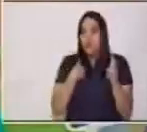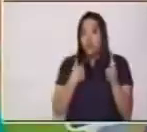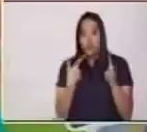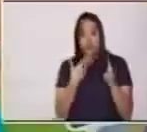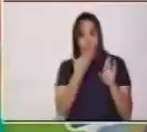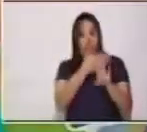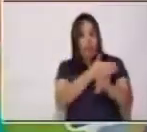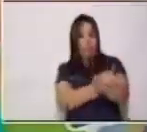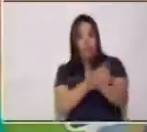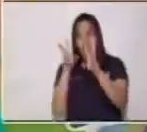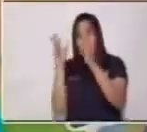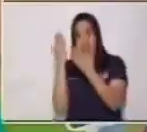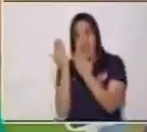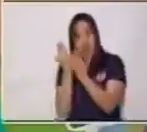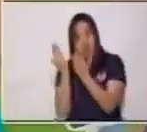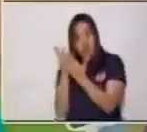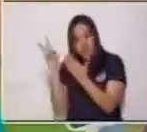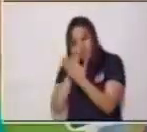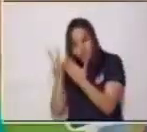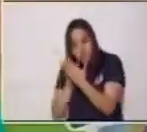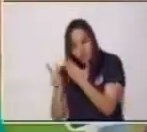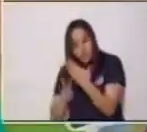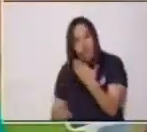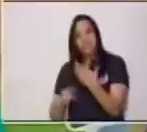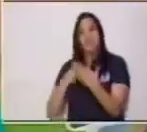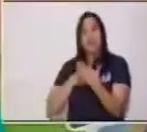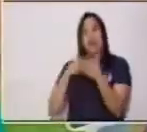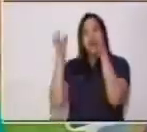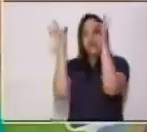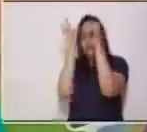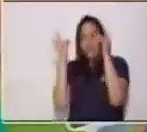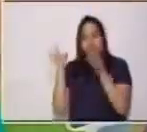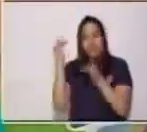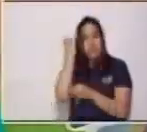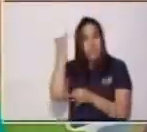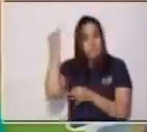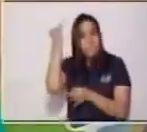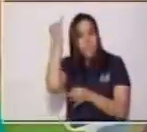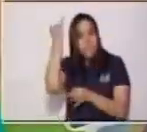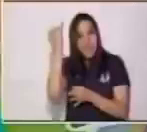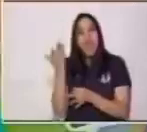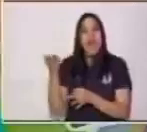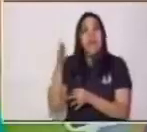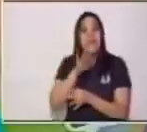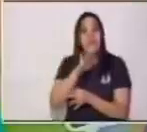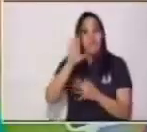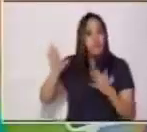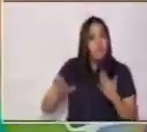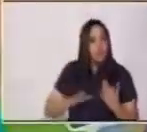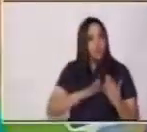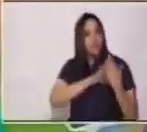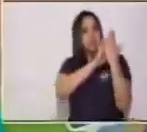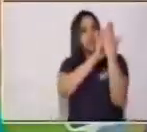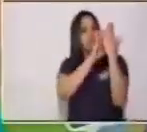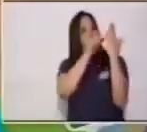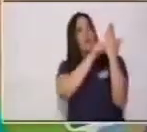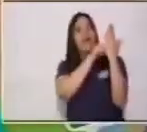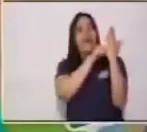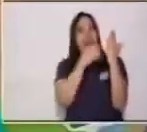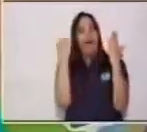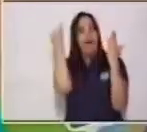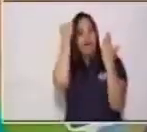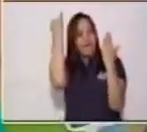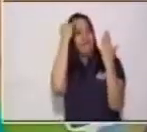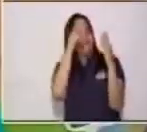documentas, formas tu propia idea acerca de ese tema y luego tienes que confrontar tu idea con lo que encontraste